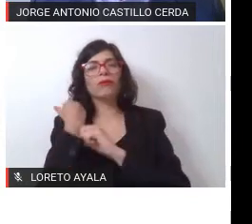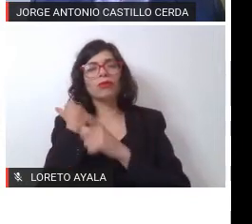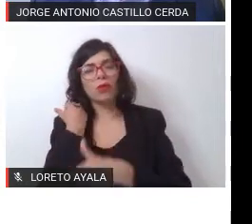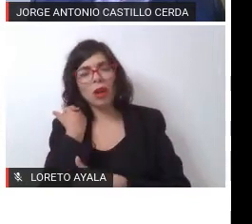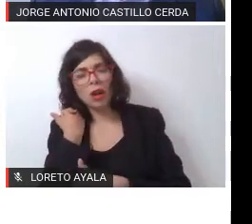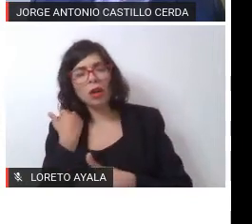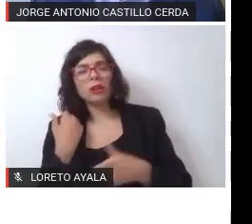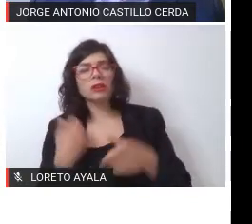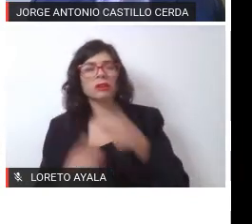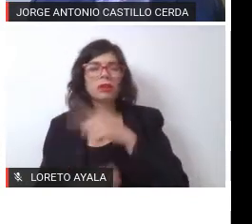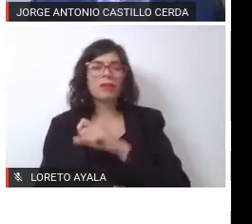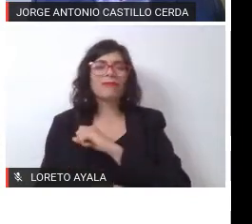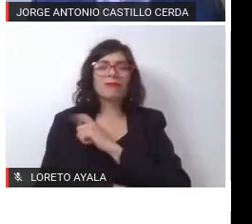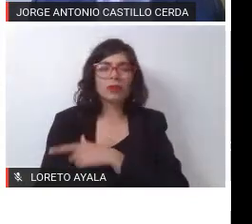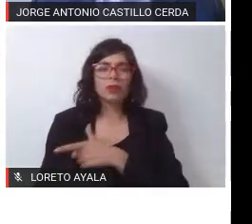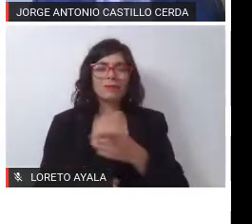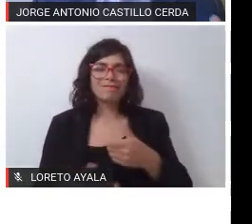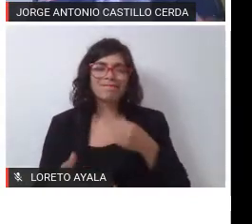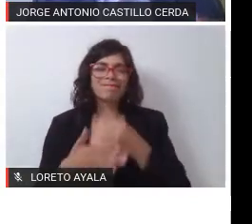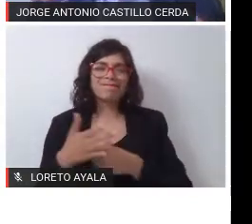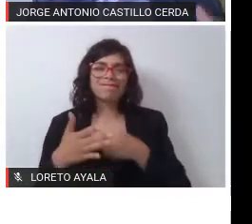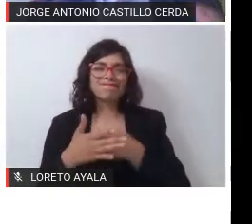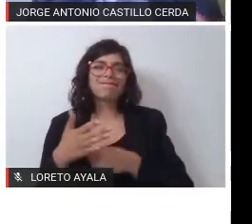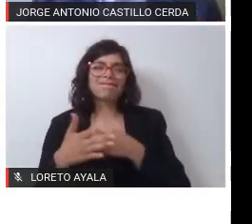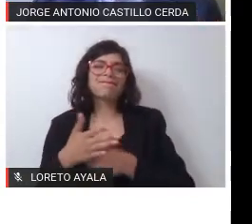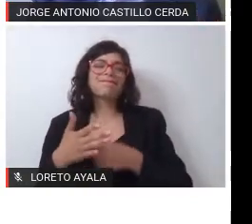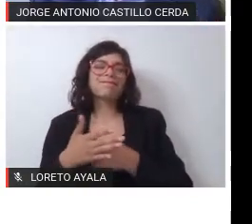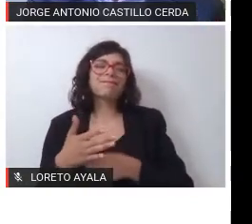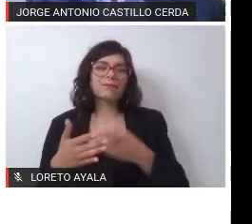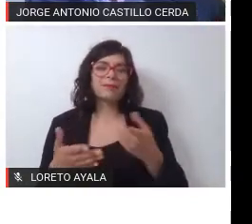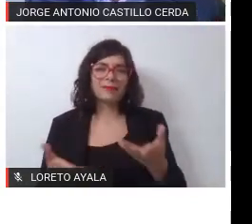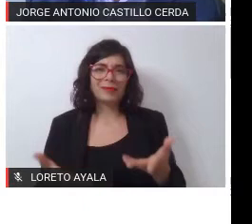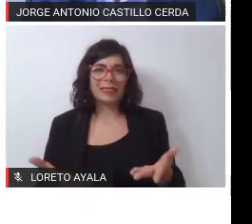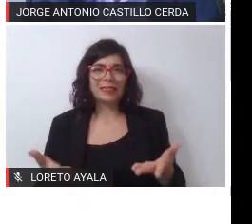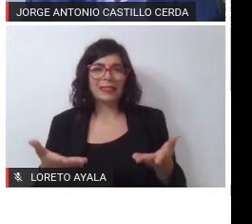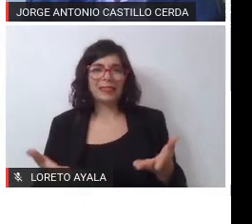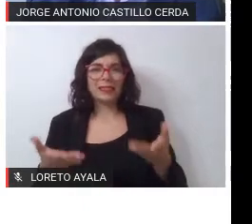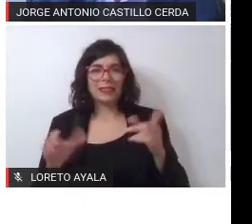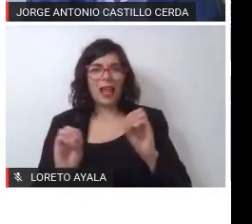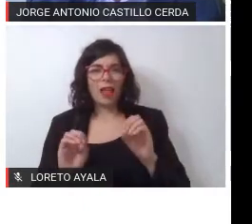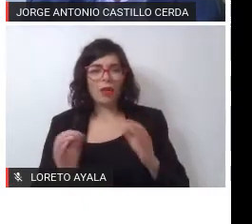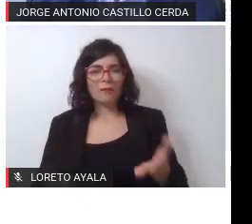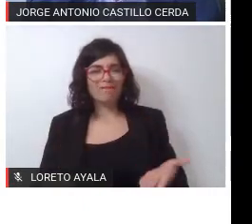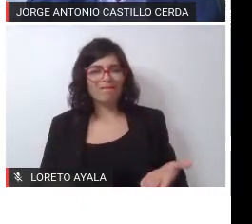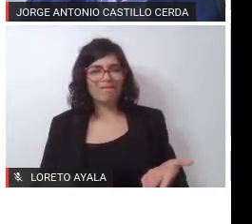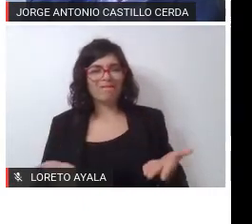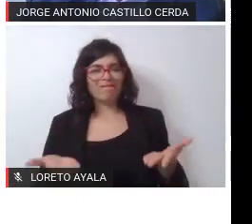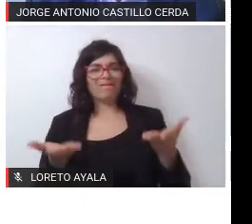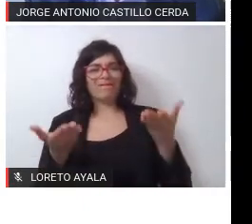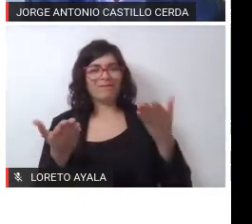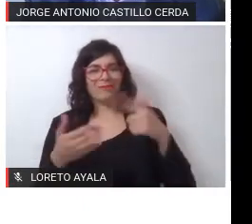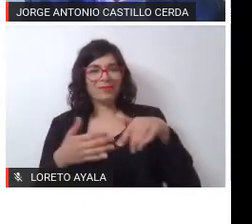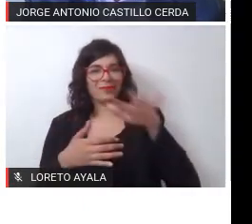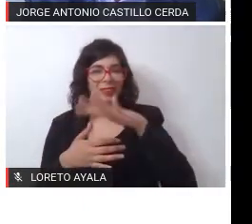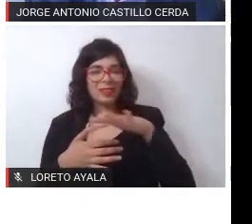desarrollando, por tener levantada esta educación en remoto